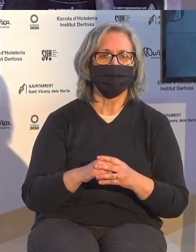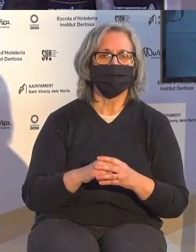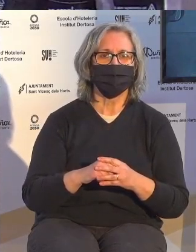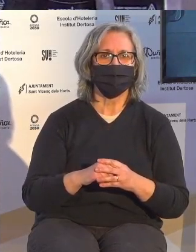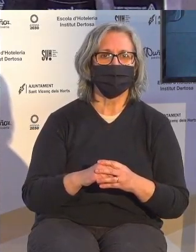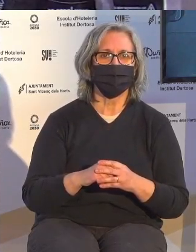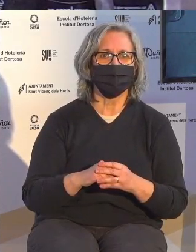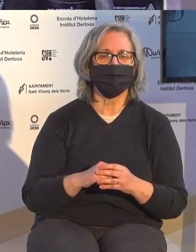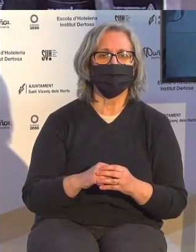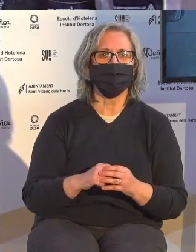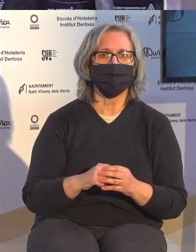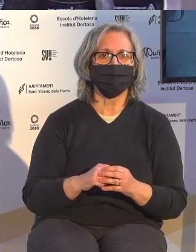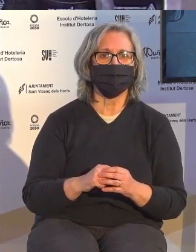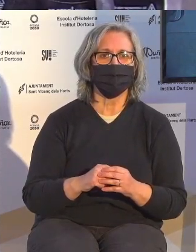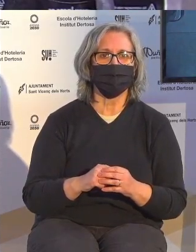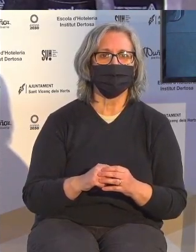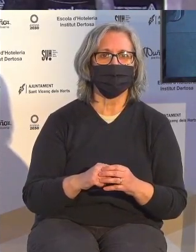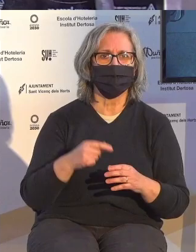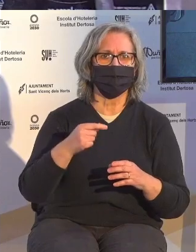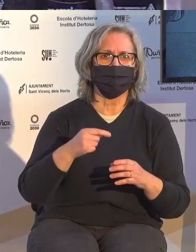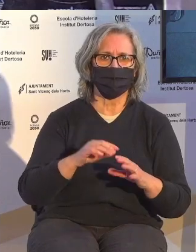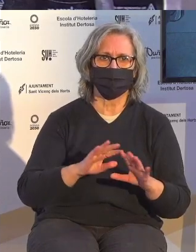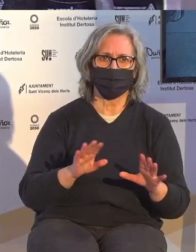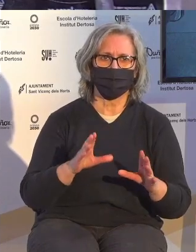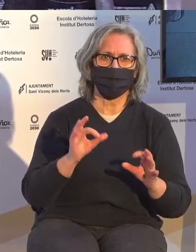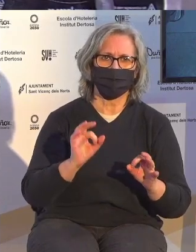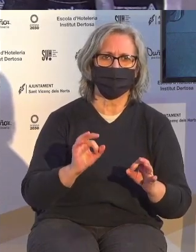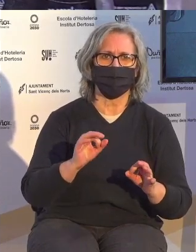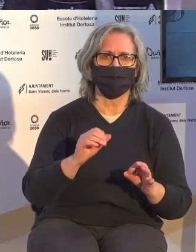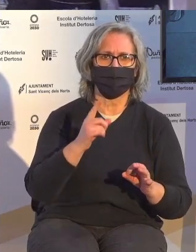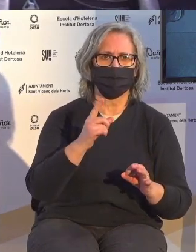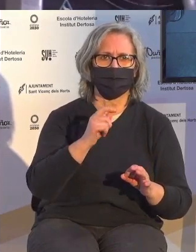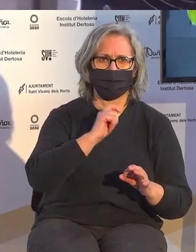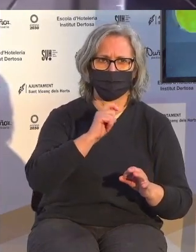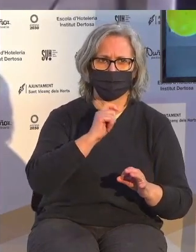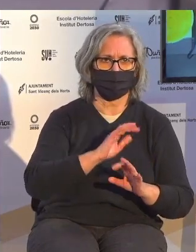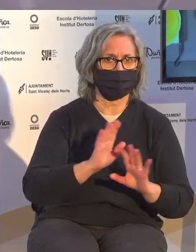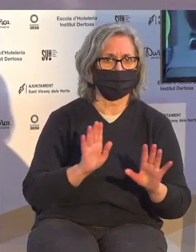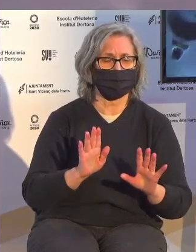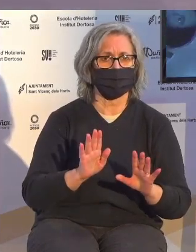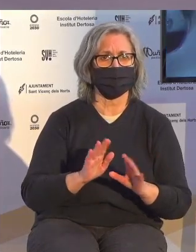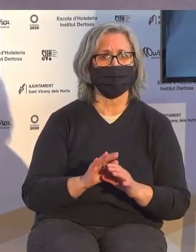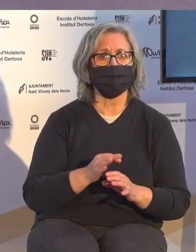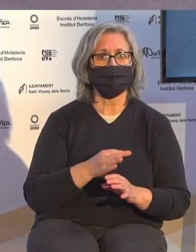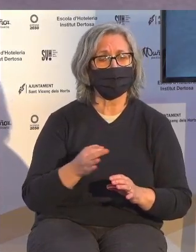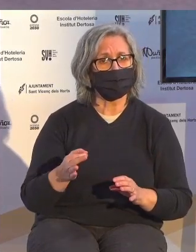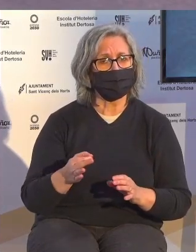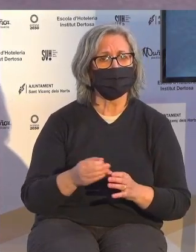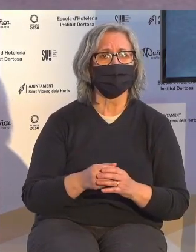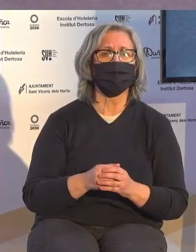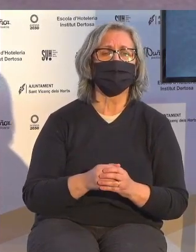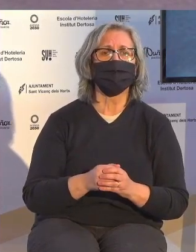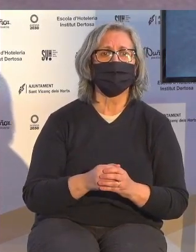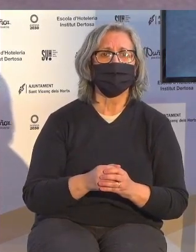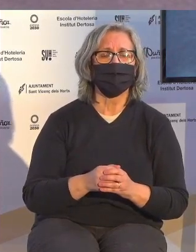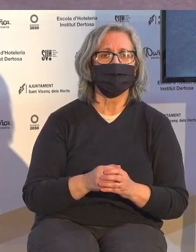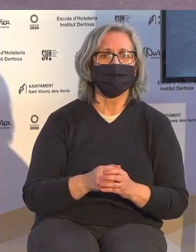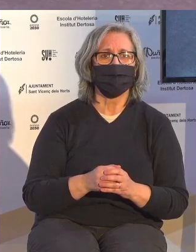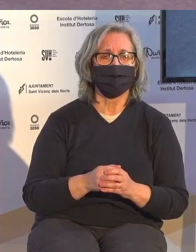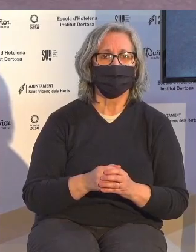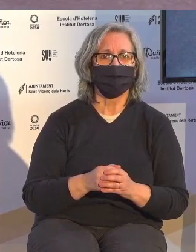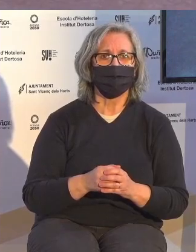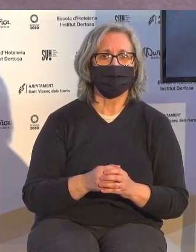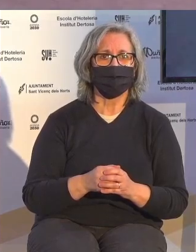este es el relato mira que cuando sale de la máquina está perfecto por ejemplo para hacer